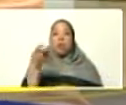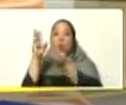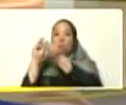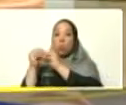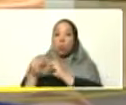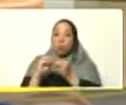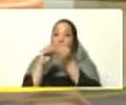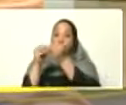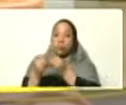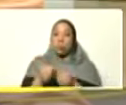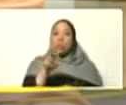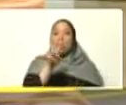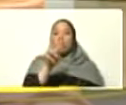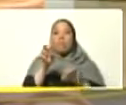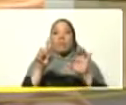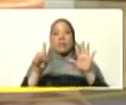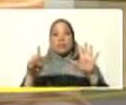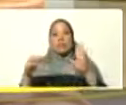registrada